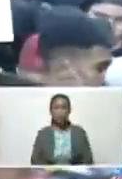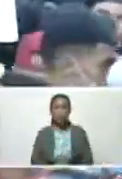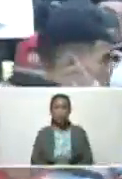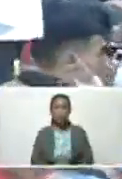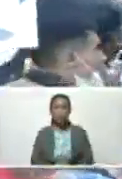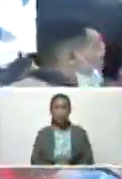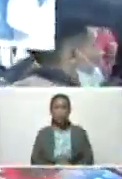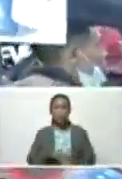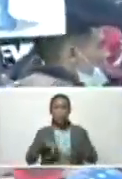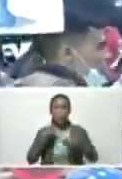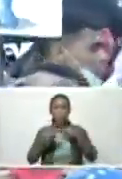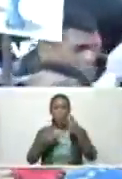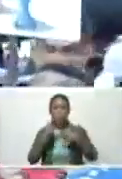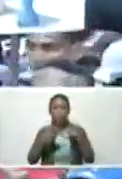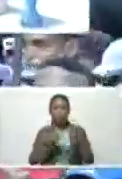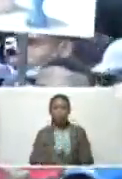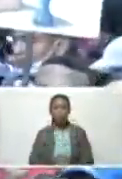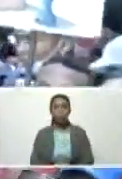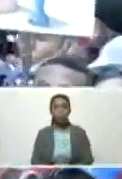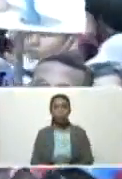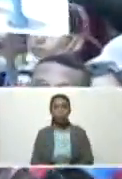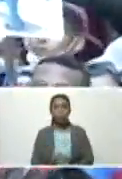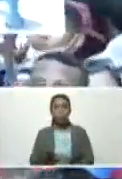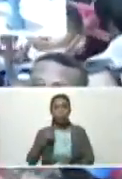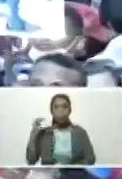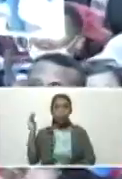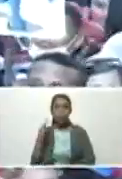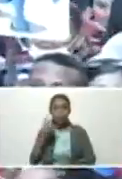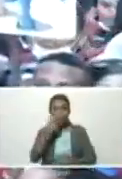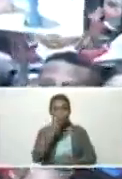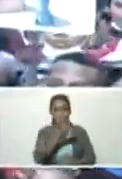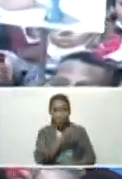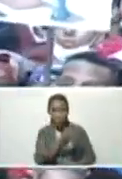la política. Yo vengo a invitarlos,